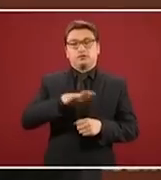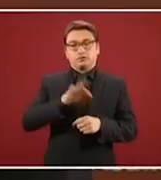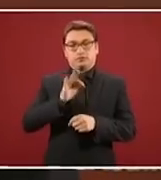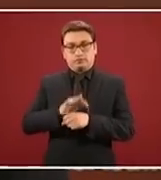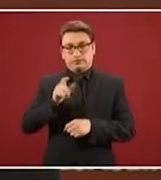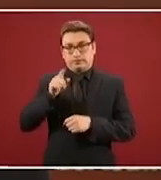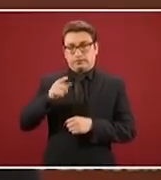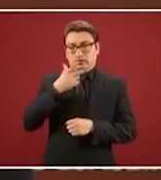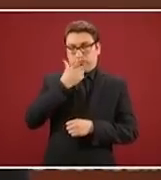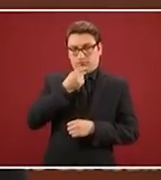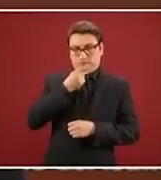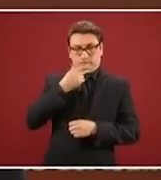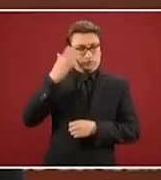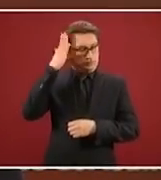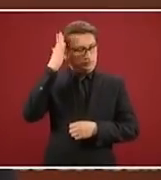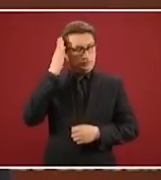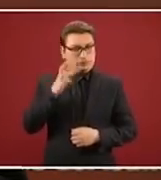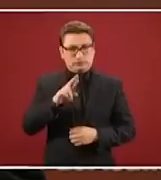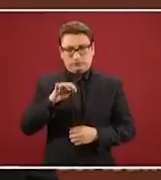mejía